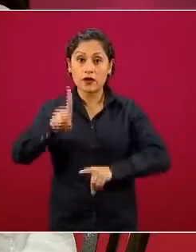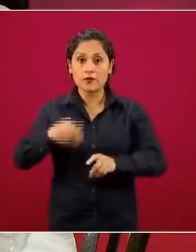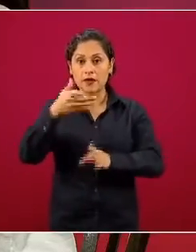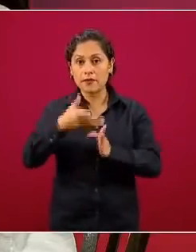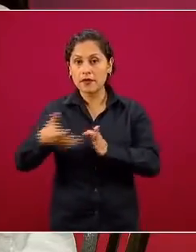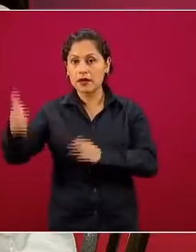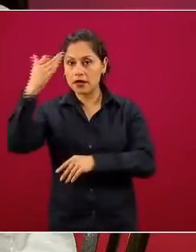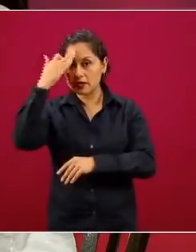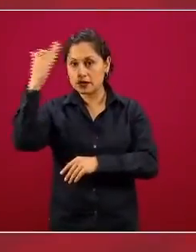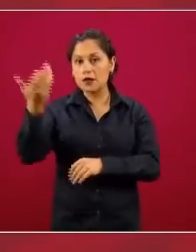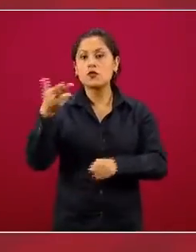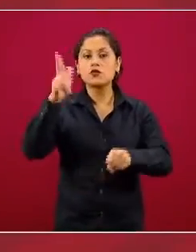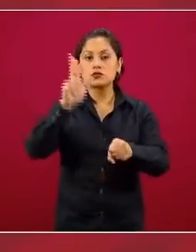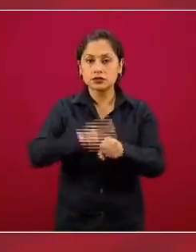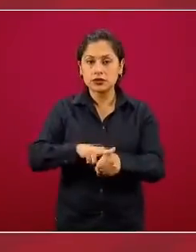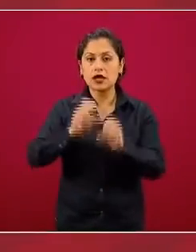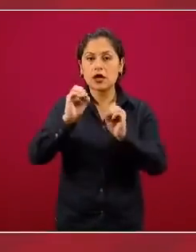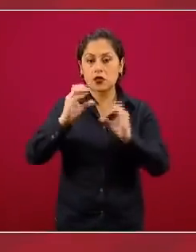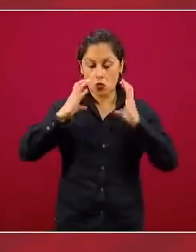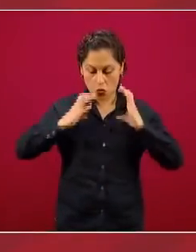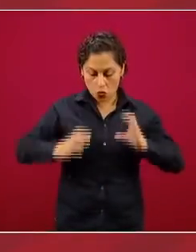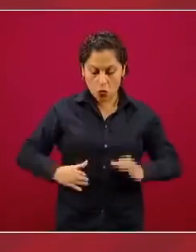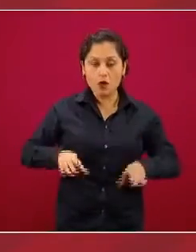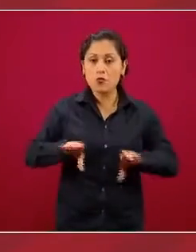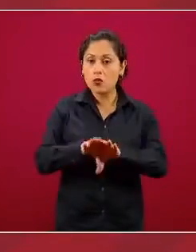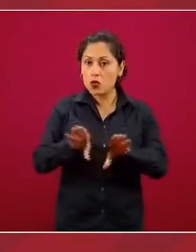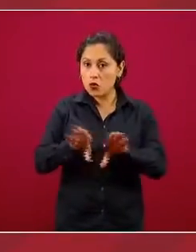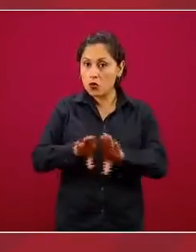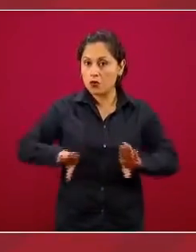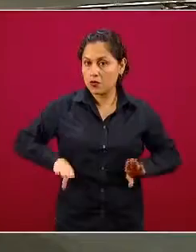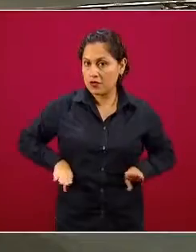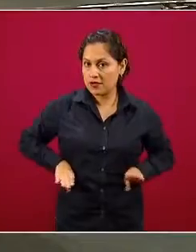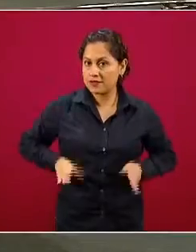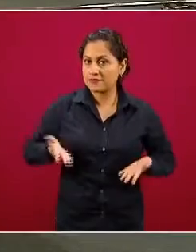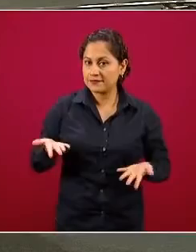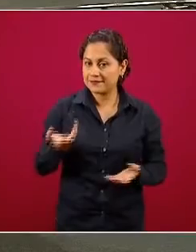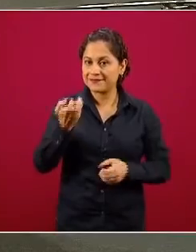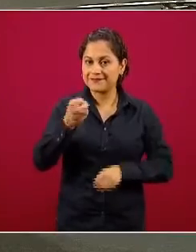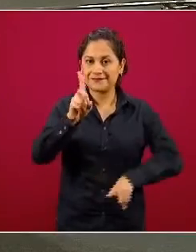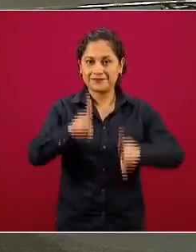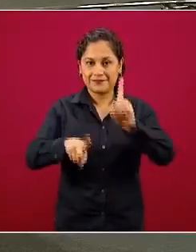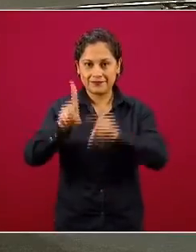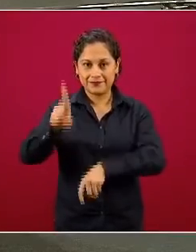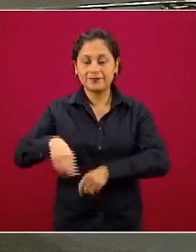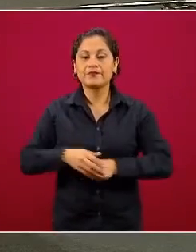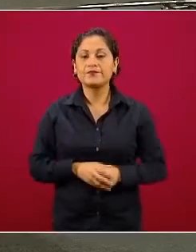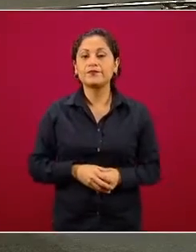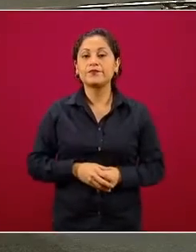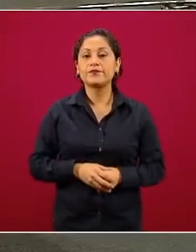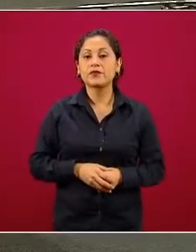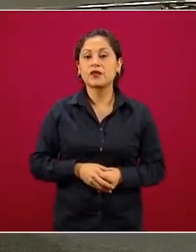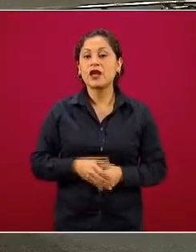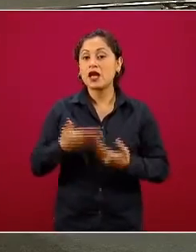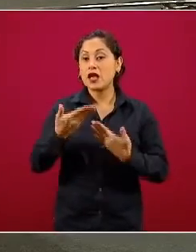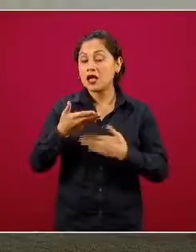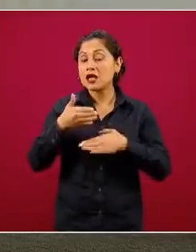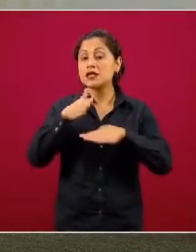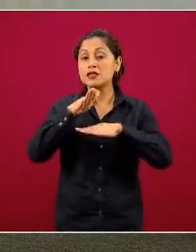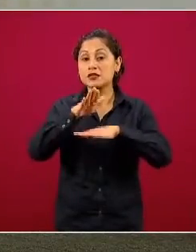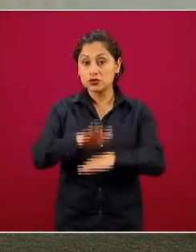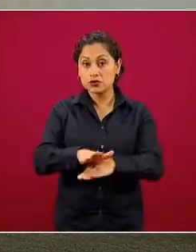hospitalización y sus condiciones generales al momento de enfermar. Ahora, respecto a la potencial